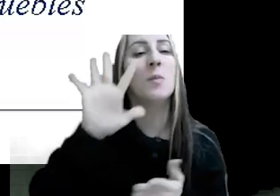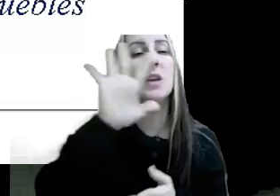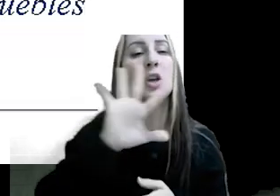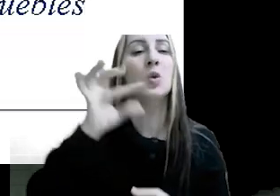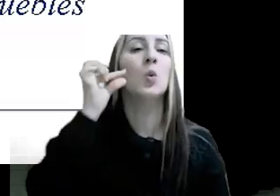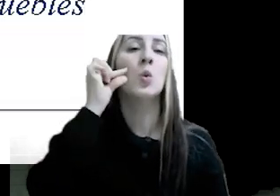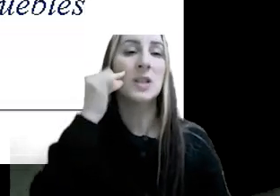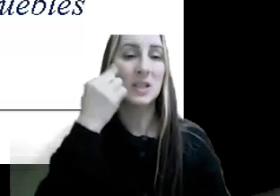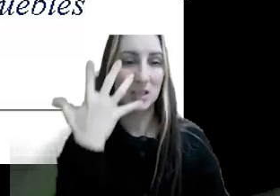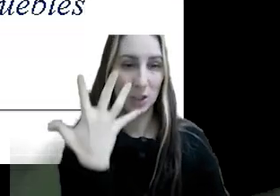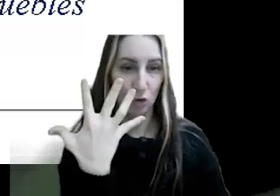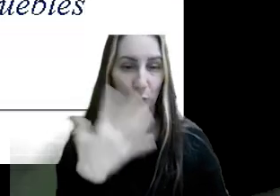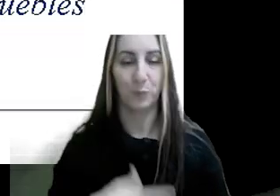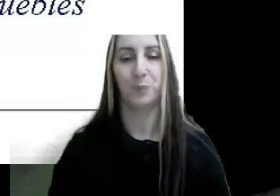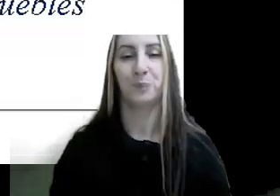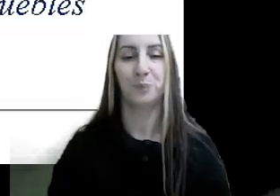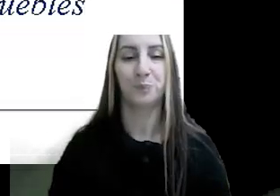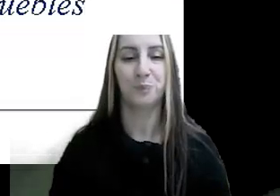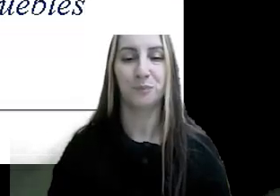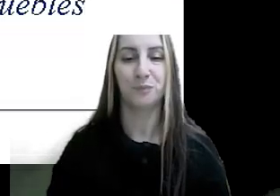5545.